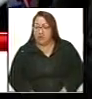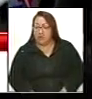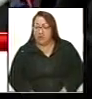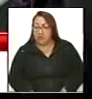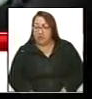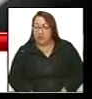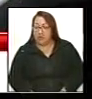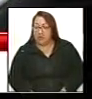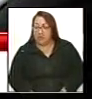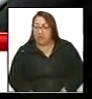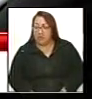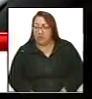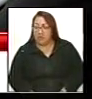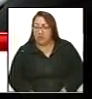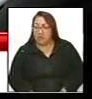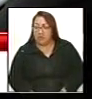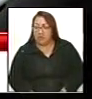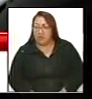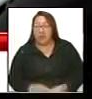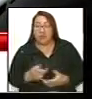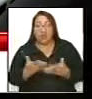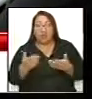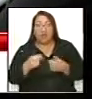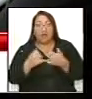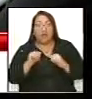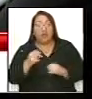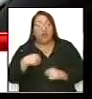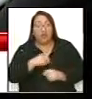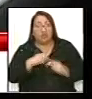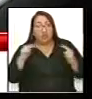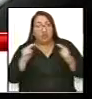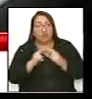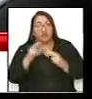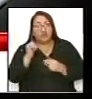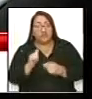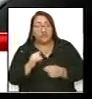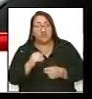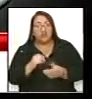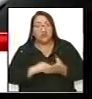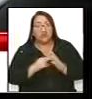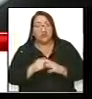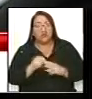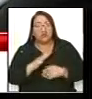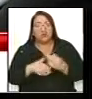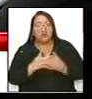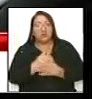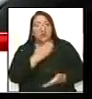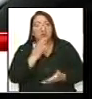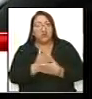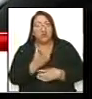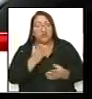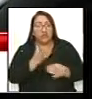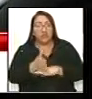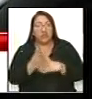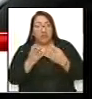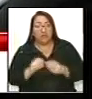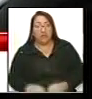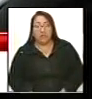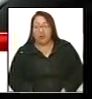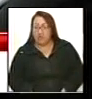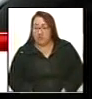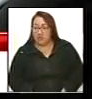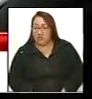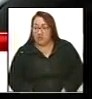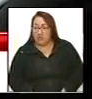Entonces, ese tipo de información, nosotros encontramos que hay como una suerte de barreras de acceso a información por la